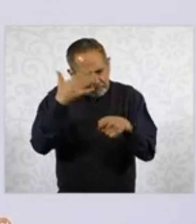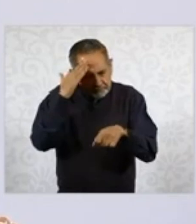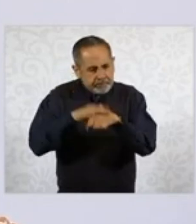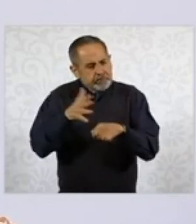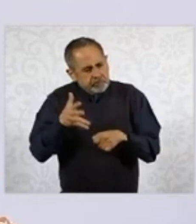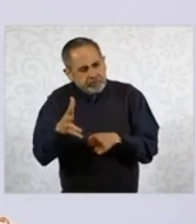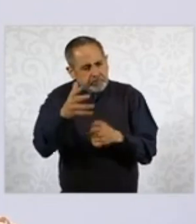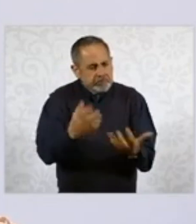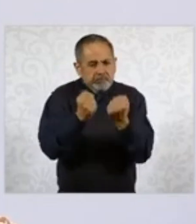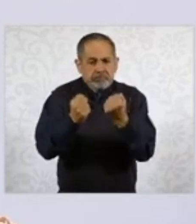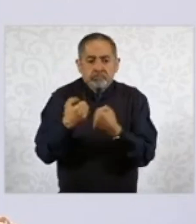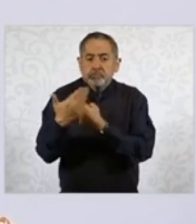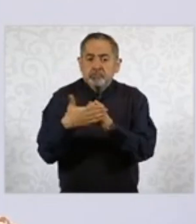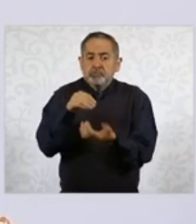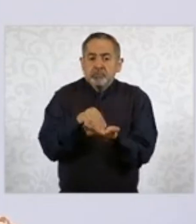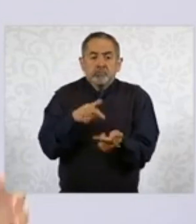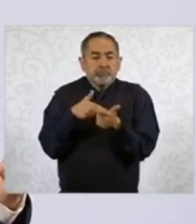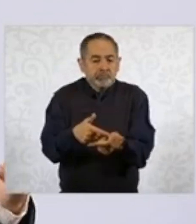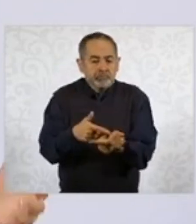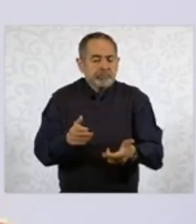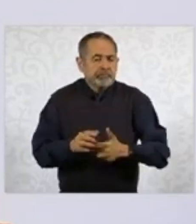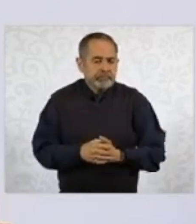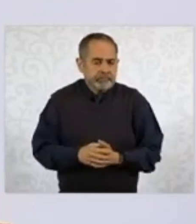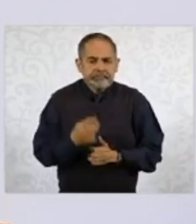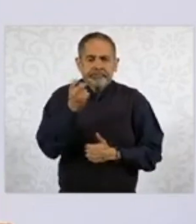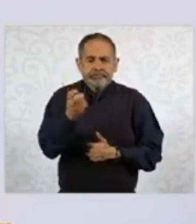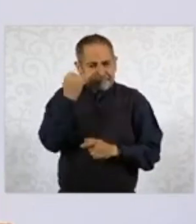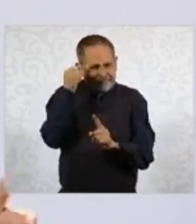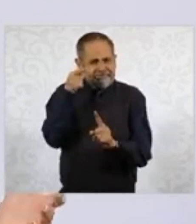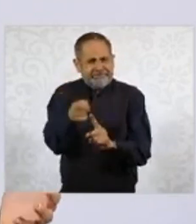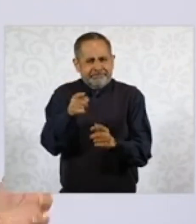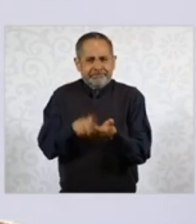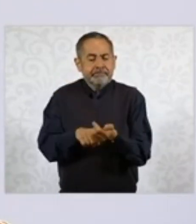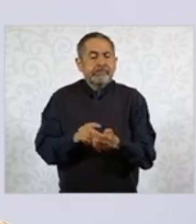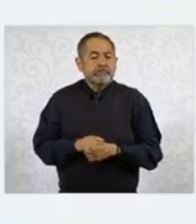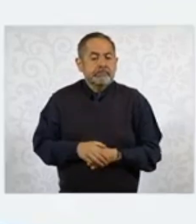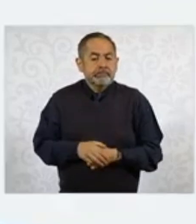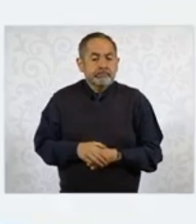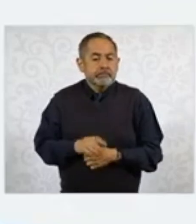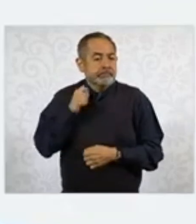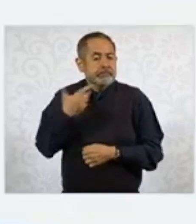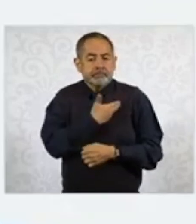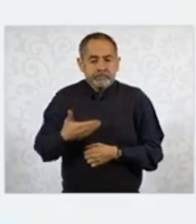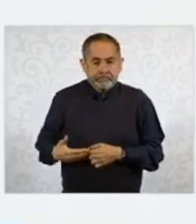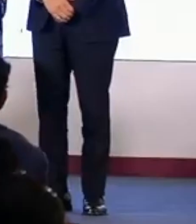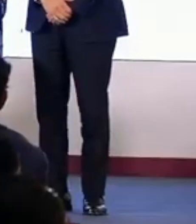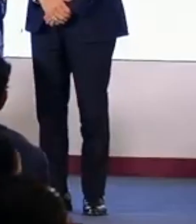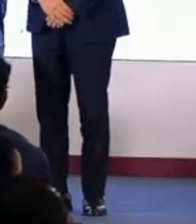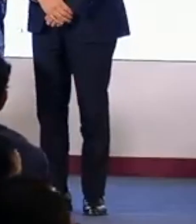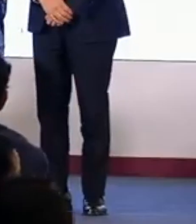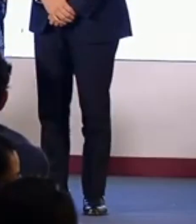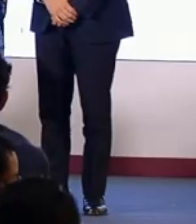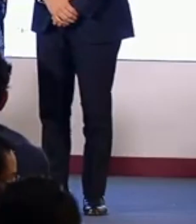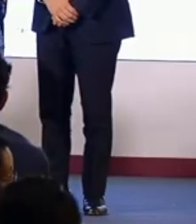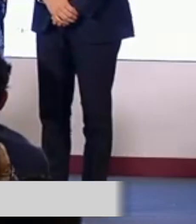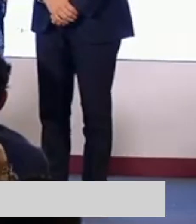ese sentido, se ofreció una disculpa pública y firmó el primer decreto que publicará en el Diario Oficial de la Federación como presidenta de México.